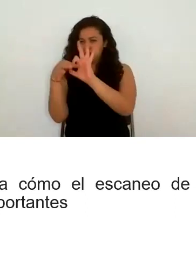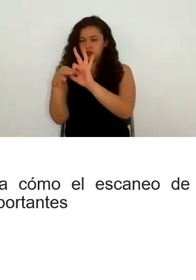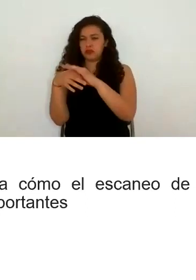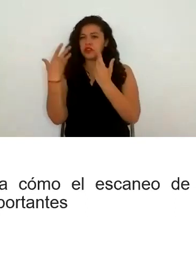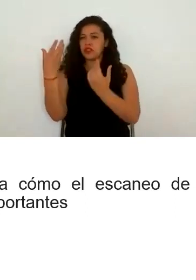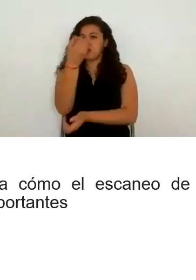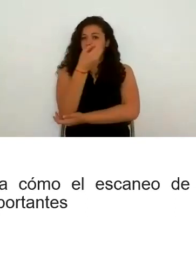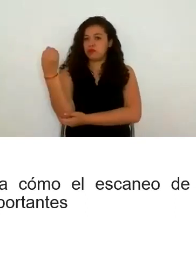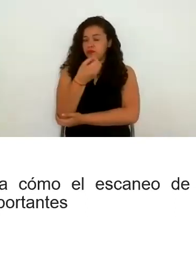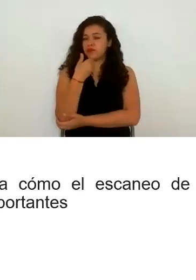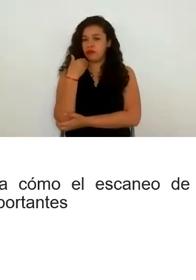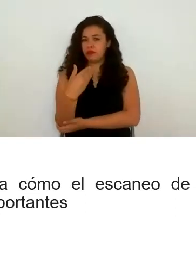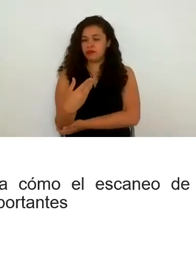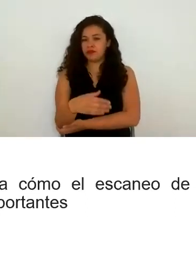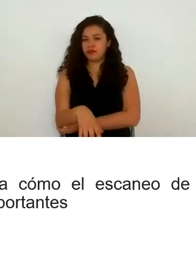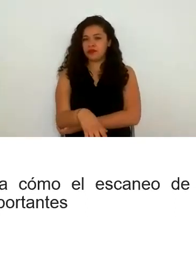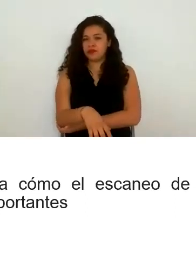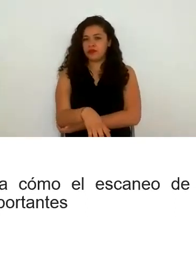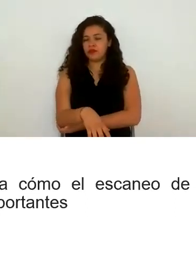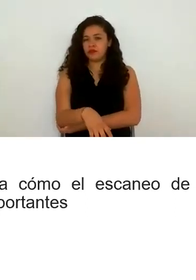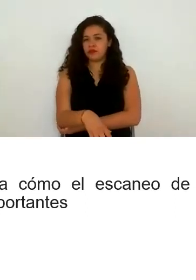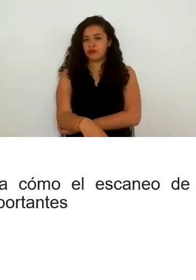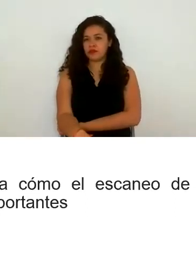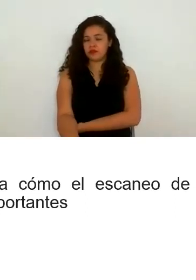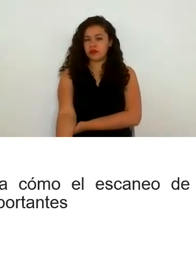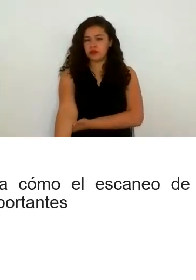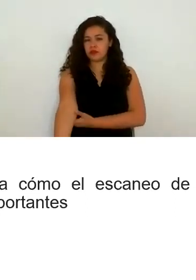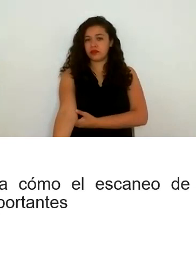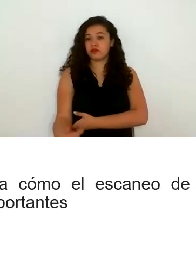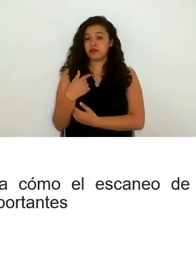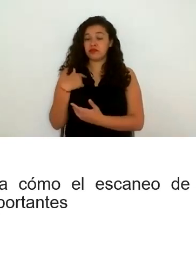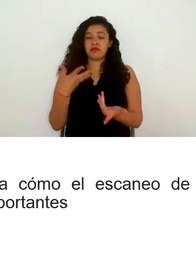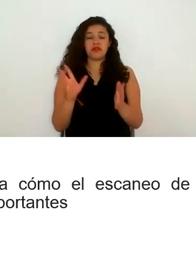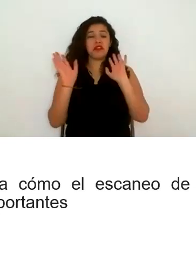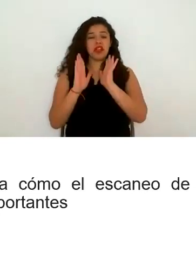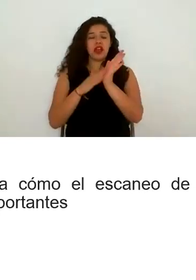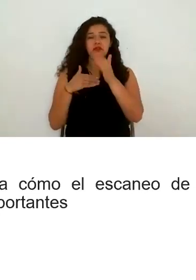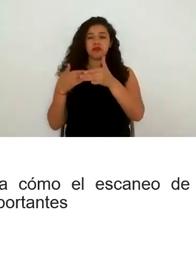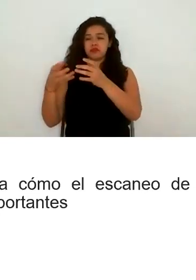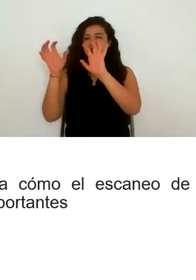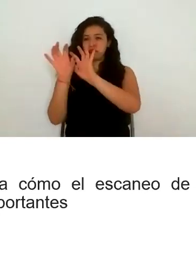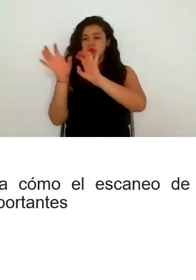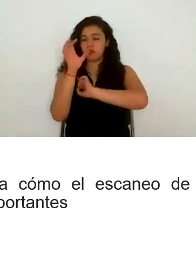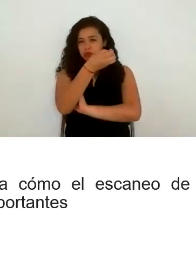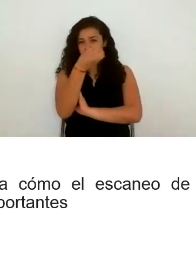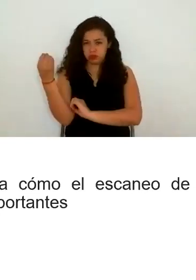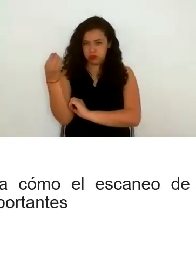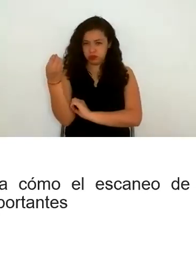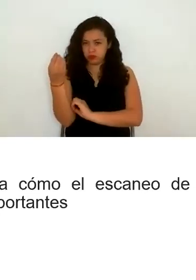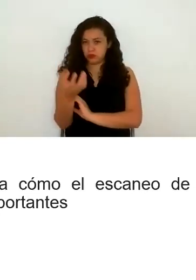ordenado, ¿no? Y entonces ya puedo decir que tengo un archivo digital organizado.